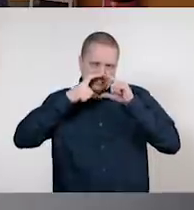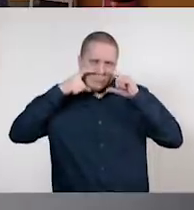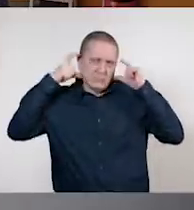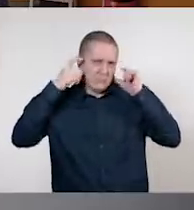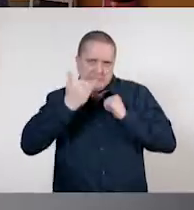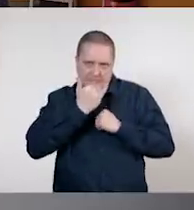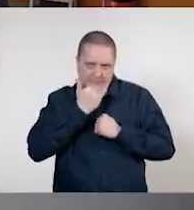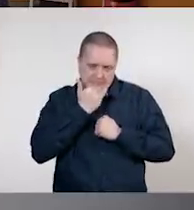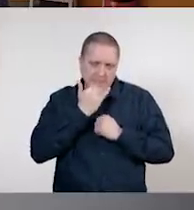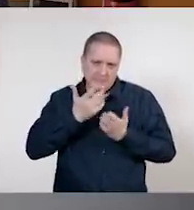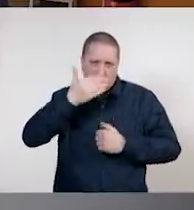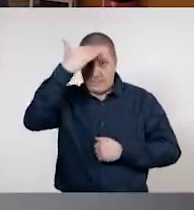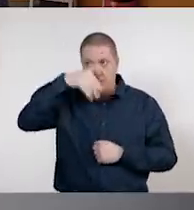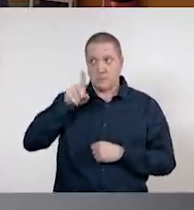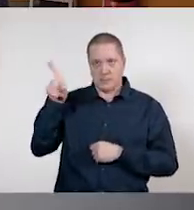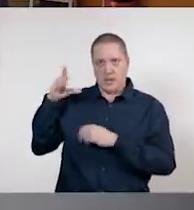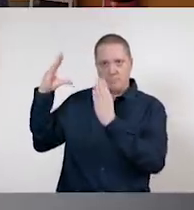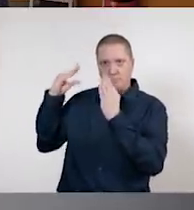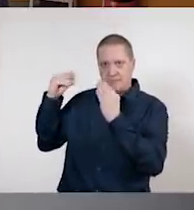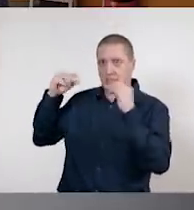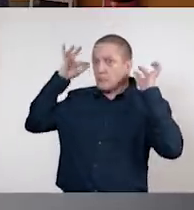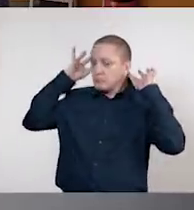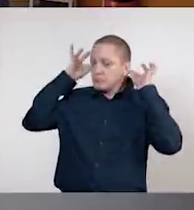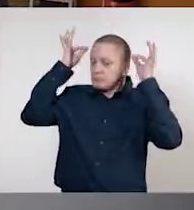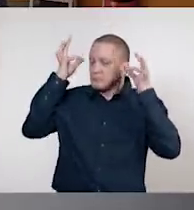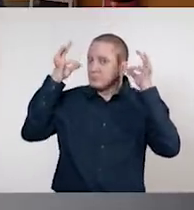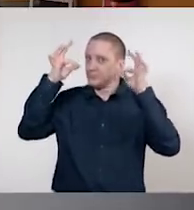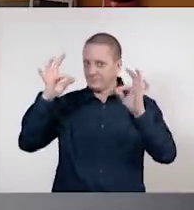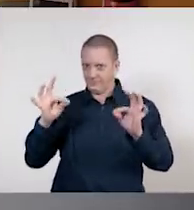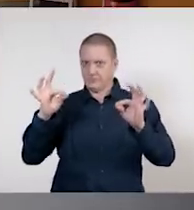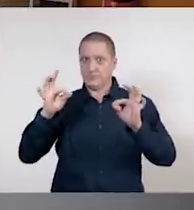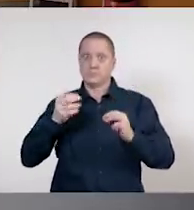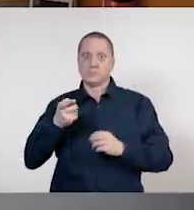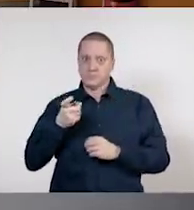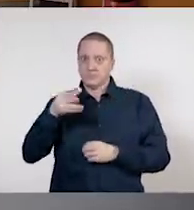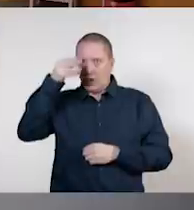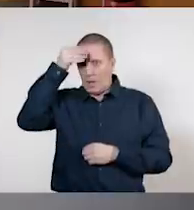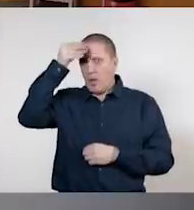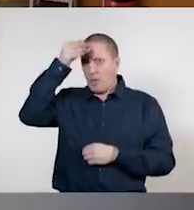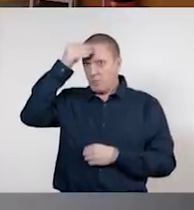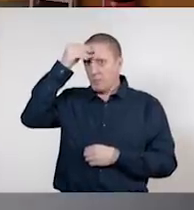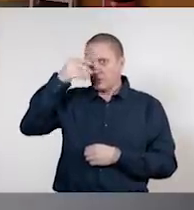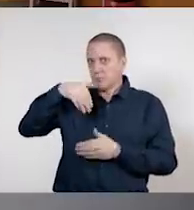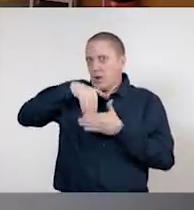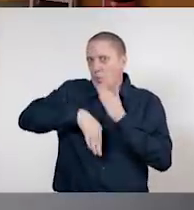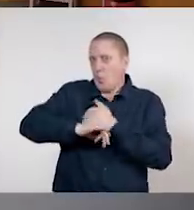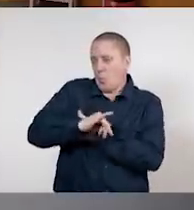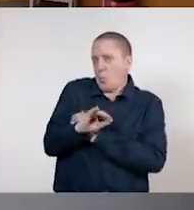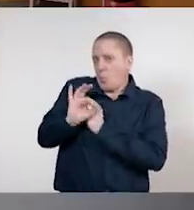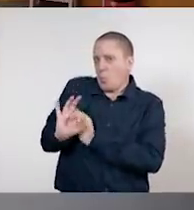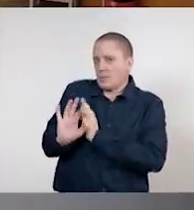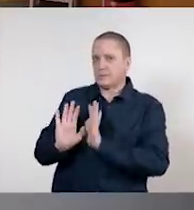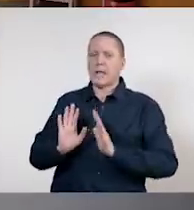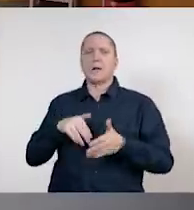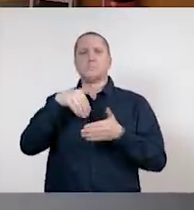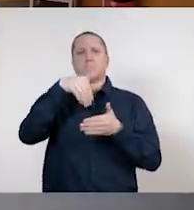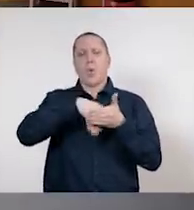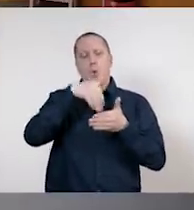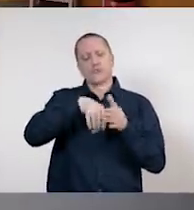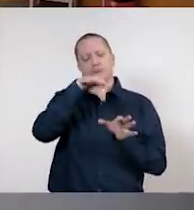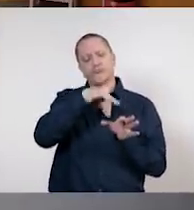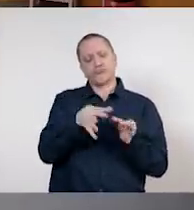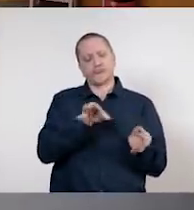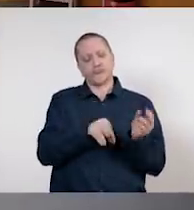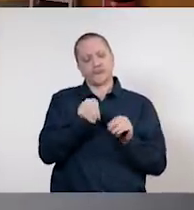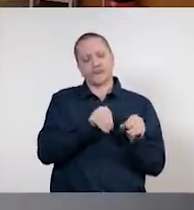cuento. Perdón, discúlpeme, pero así, como me enseñaron ahorita. Porque hay que aprender hasta guardar esta cosa porque, ay, es un rollo. Pero bueno, ahí está